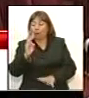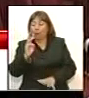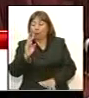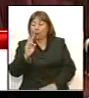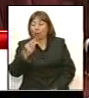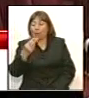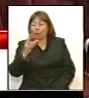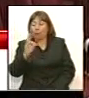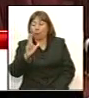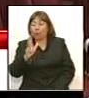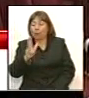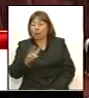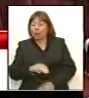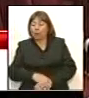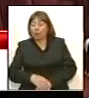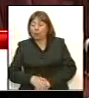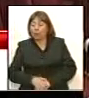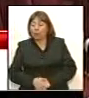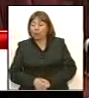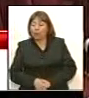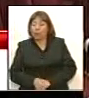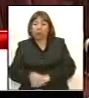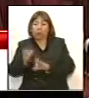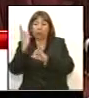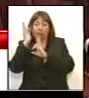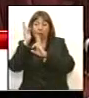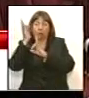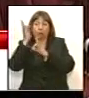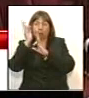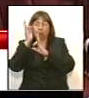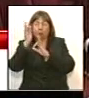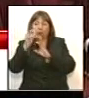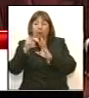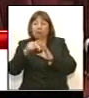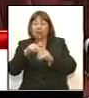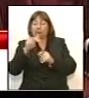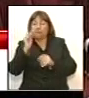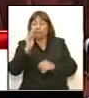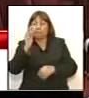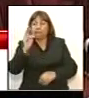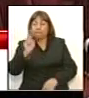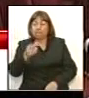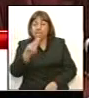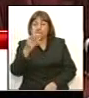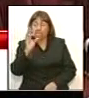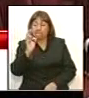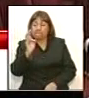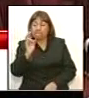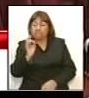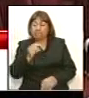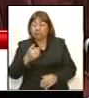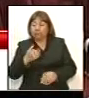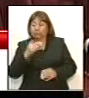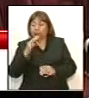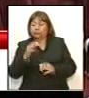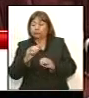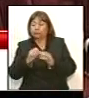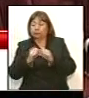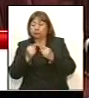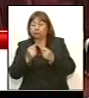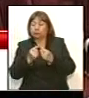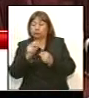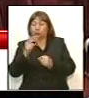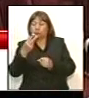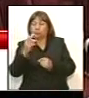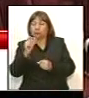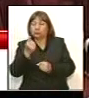2003. Ha asistido también al foro sobre la migración y desarrollo iniciado el año 2007. Ha asistido en septiembre del año 2016